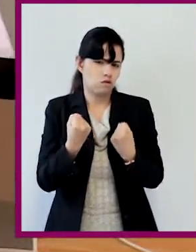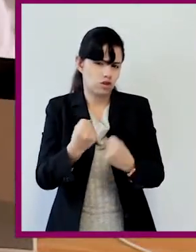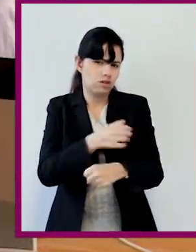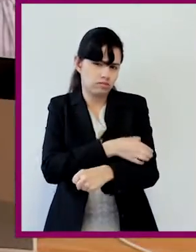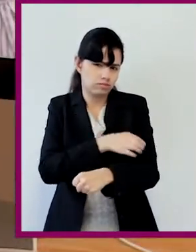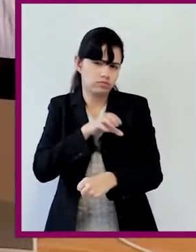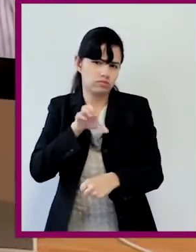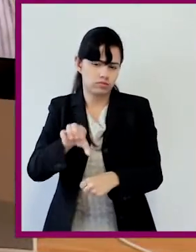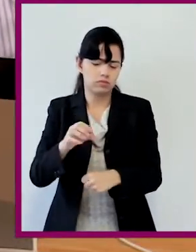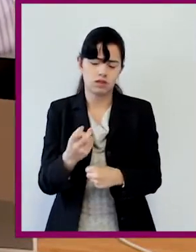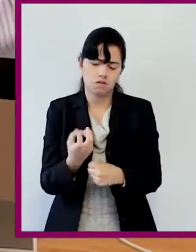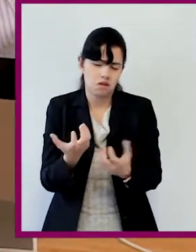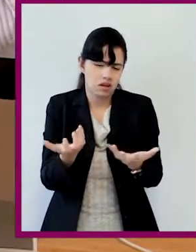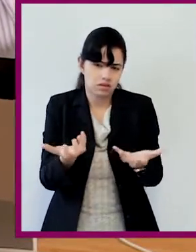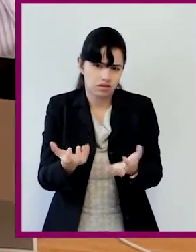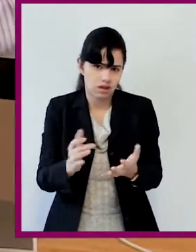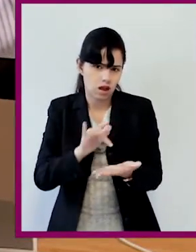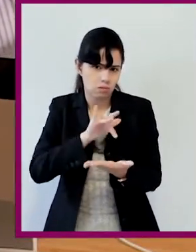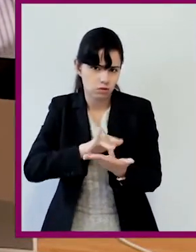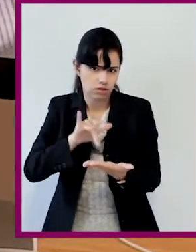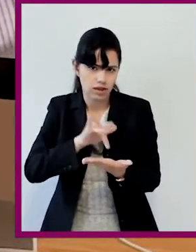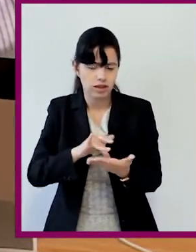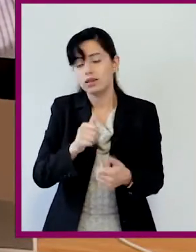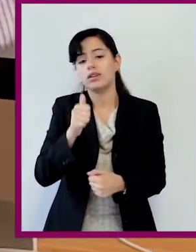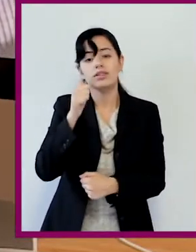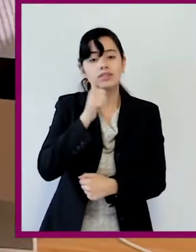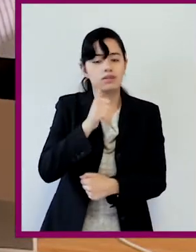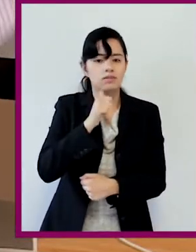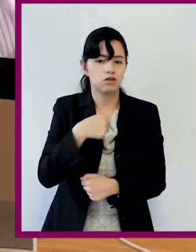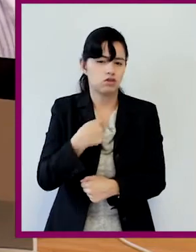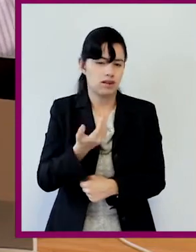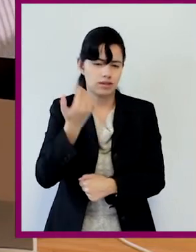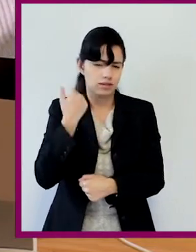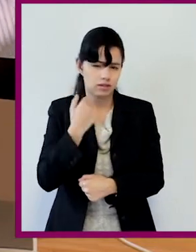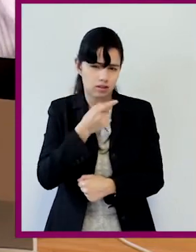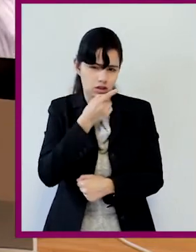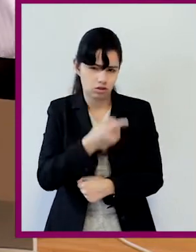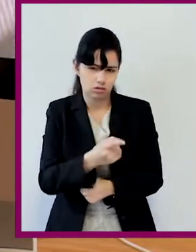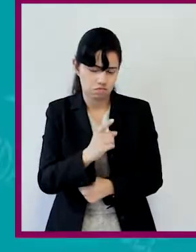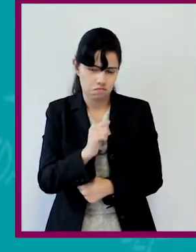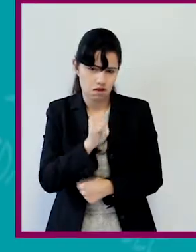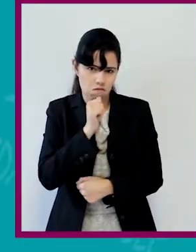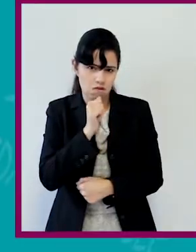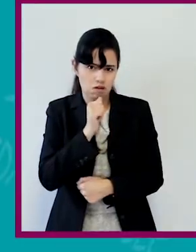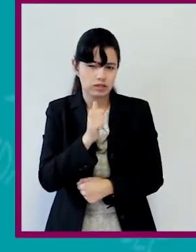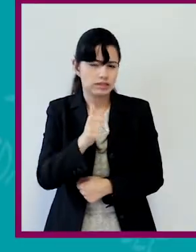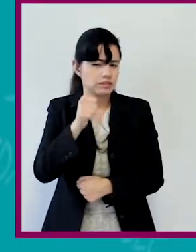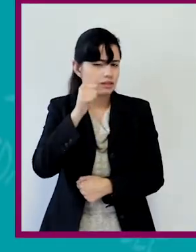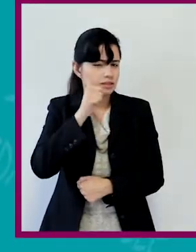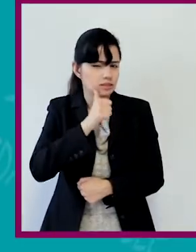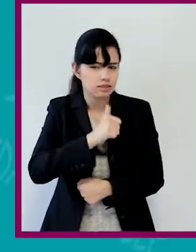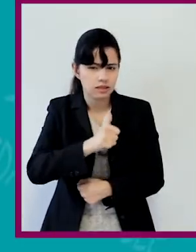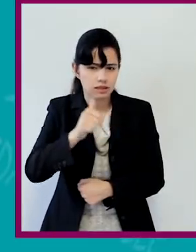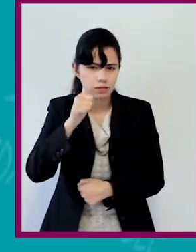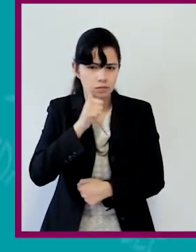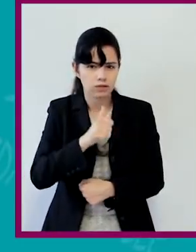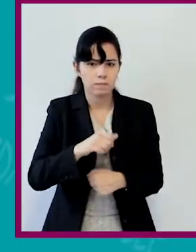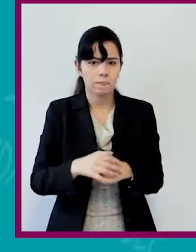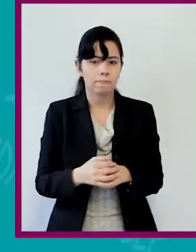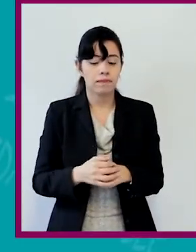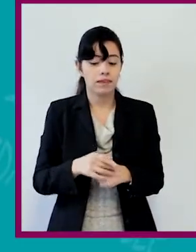que siempre, y esto no lo he dicho y vale la pena subrayarlo, siempre detrás de una